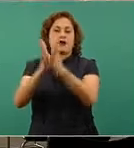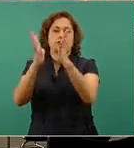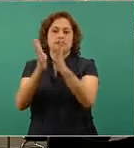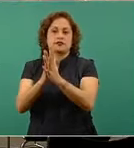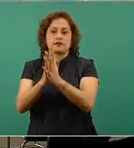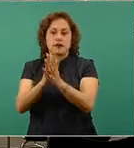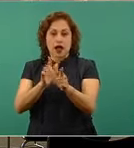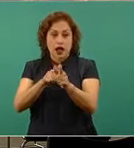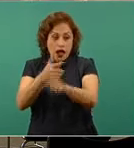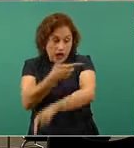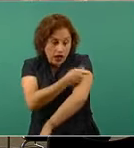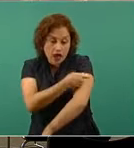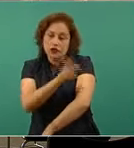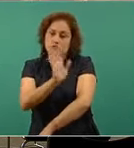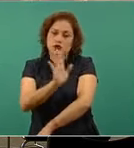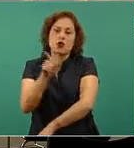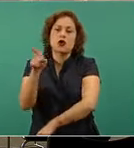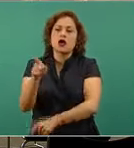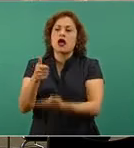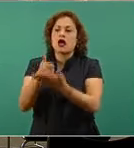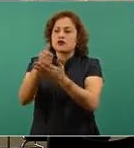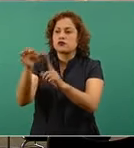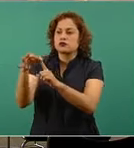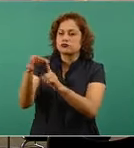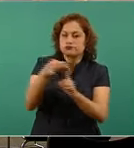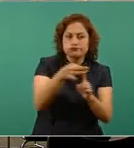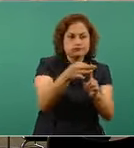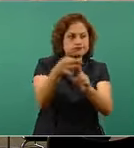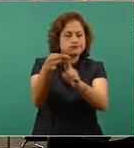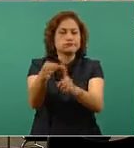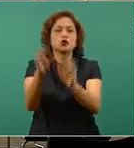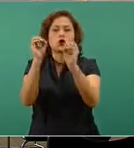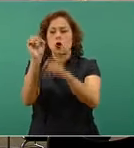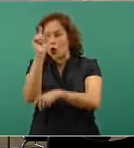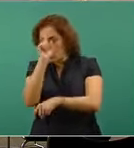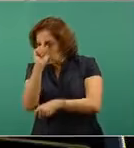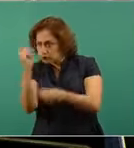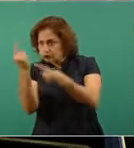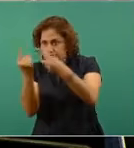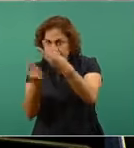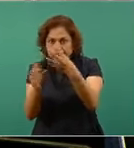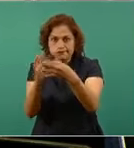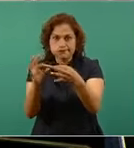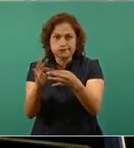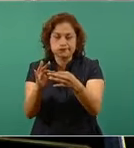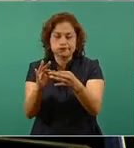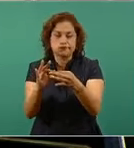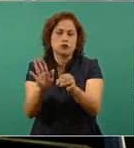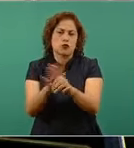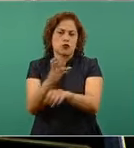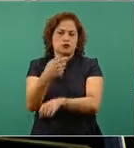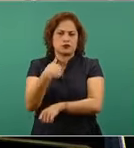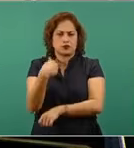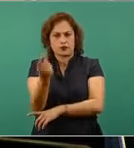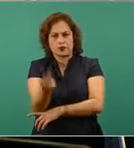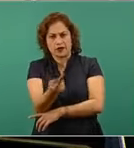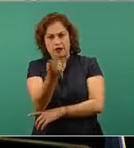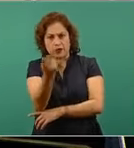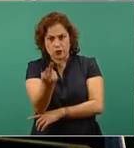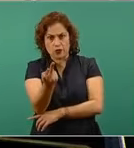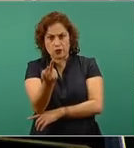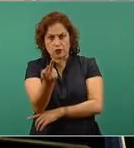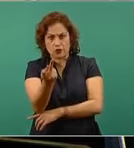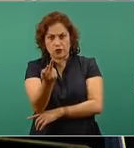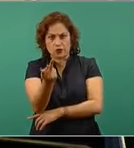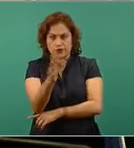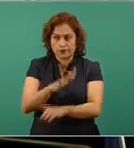como para orientar a las personas, etcétera, ¿no? Entonces, la pregunta sería si se han registrado